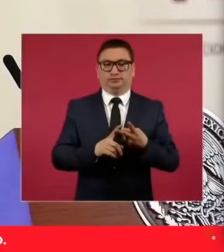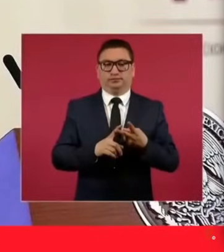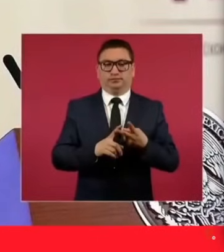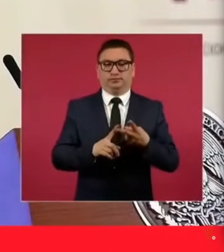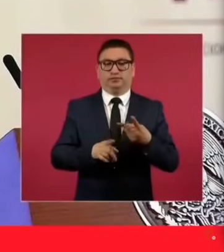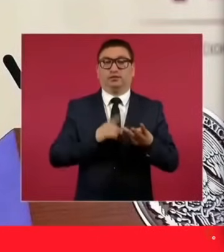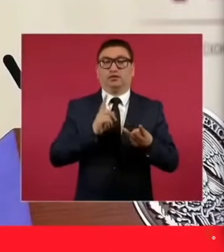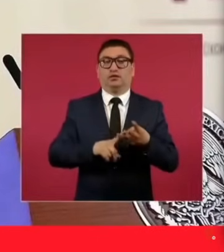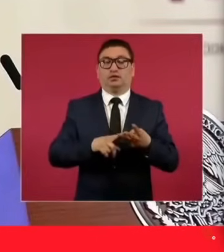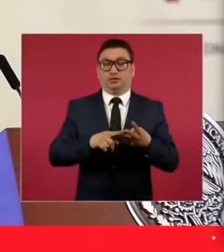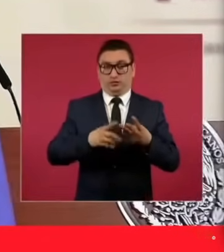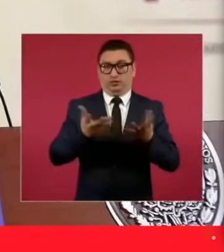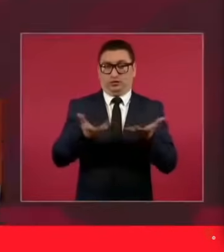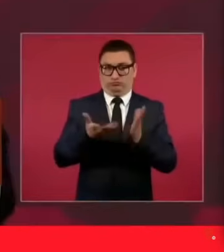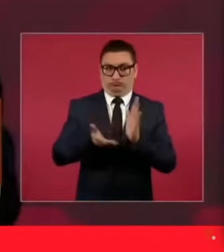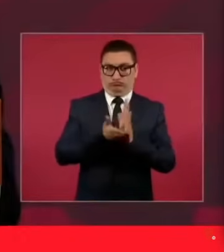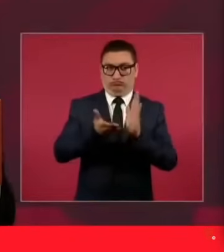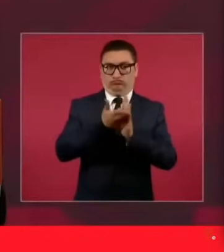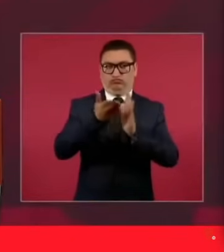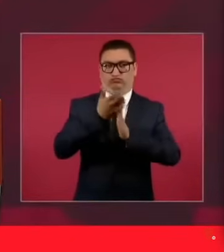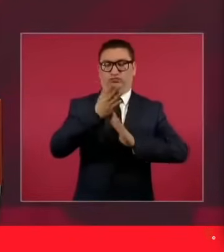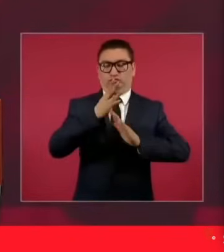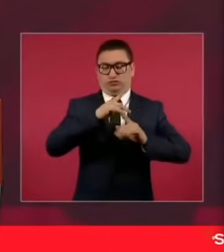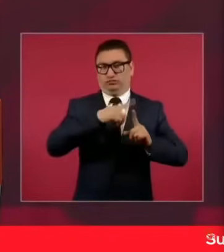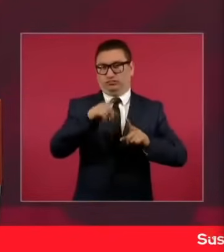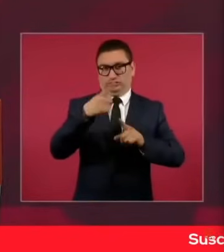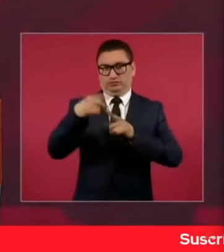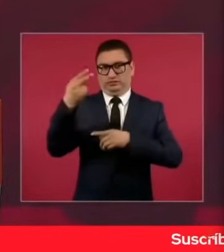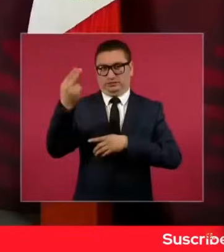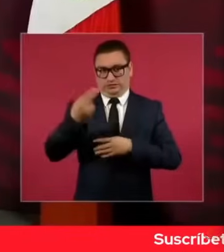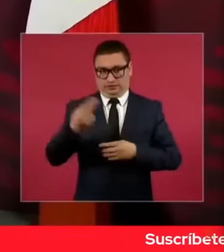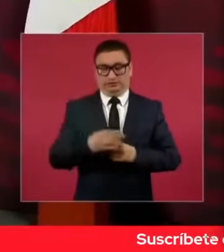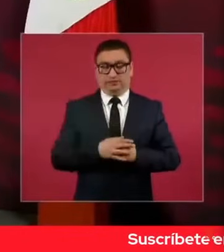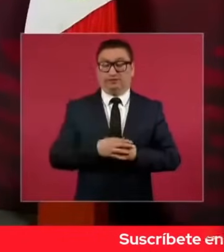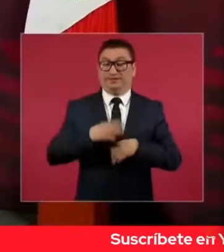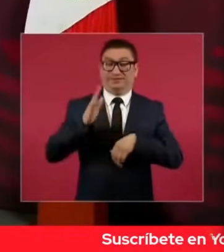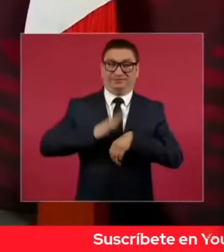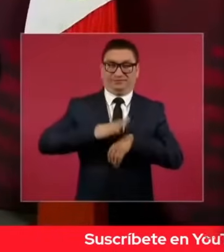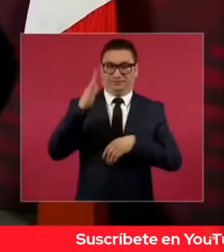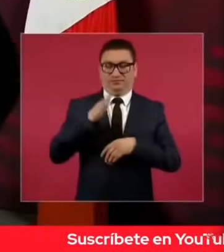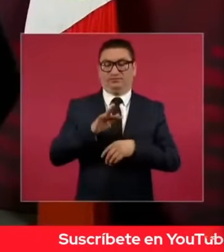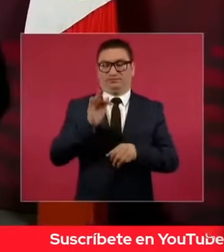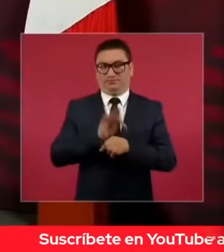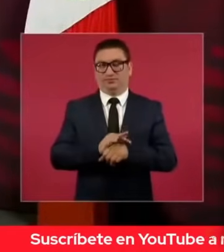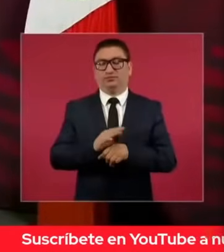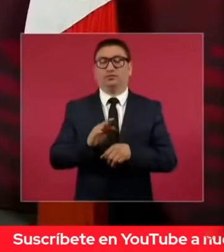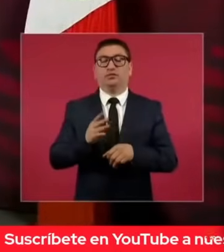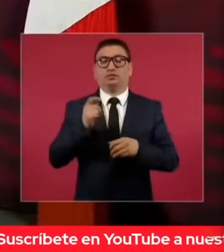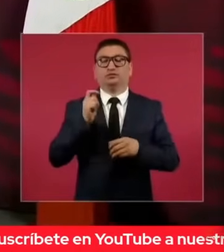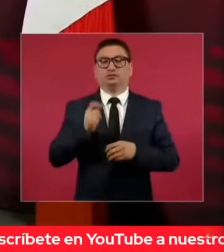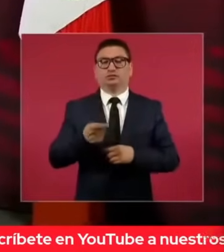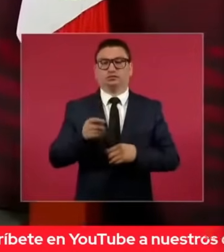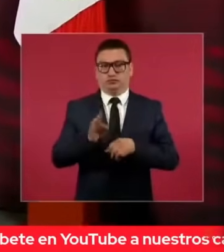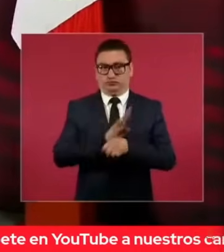Se hacen las obras que se requieren. Pero además de eso,